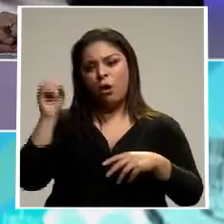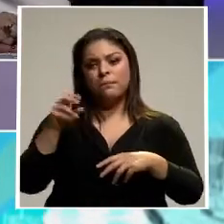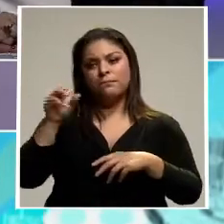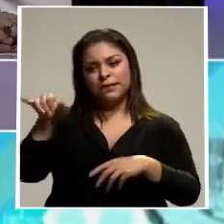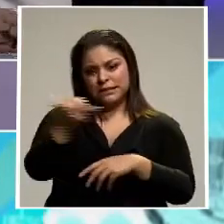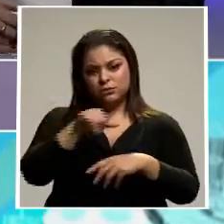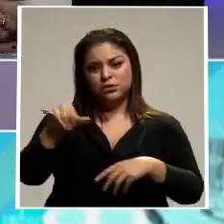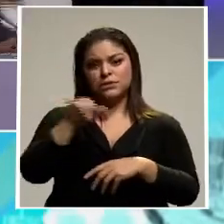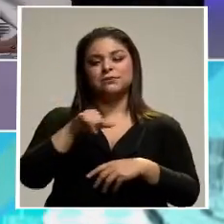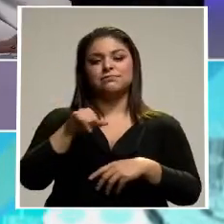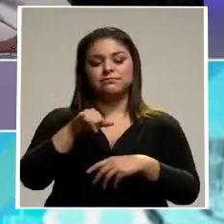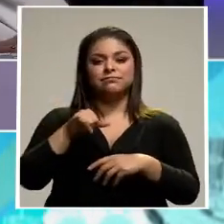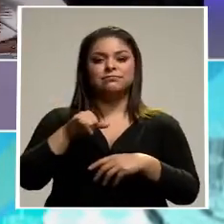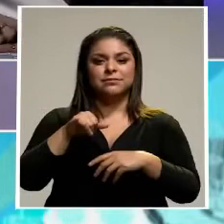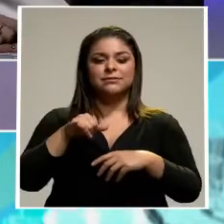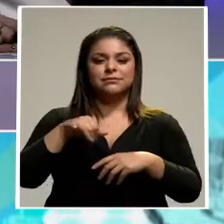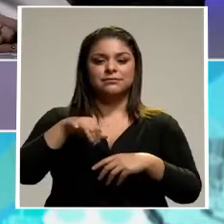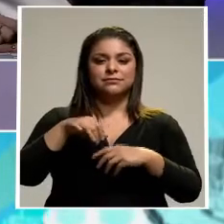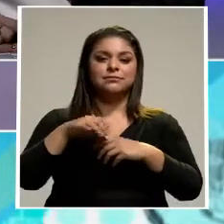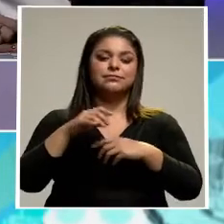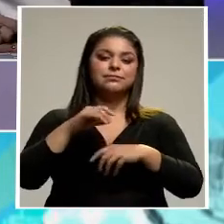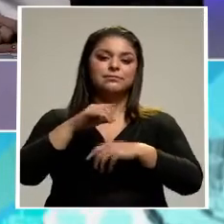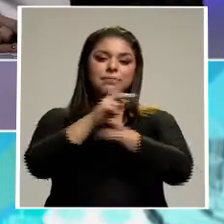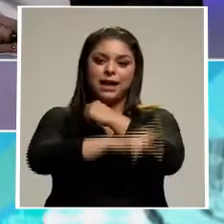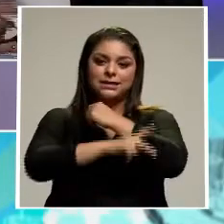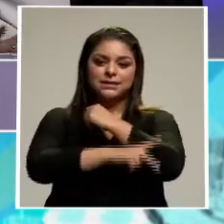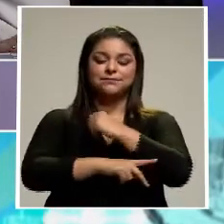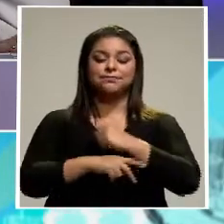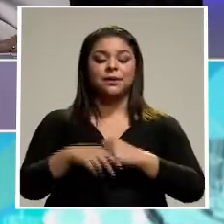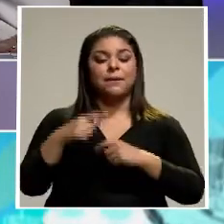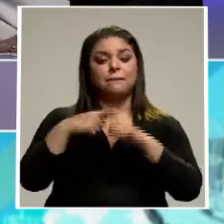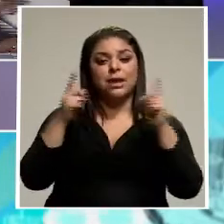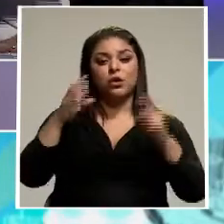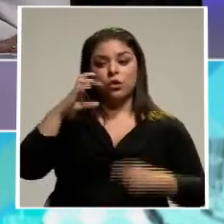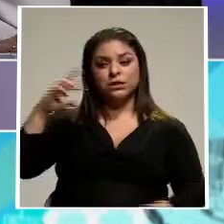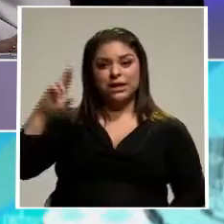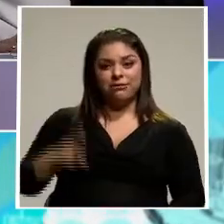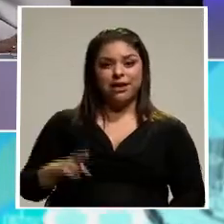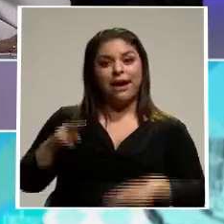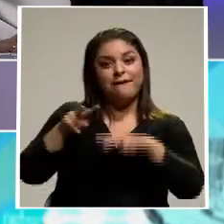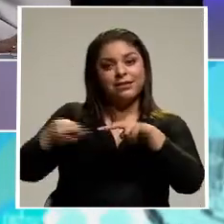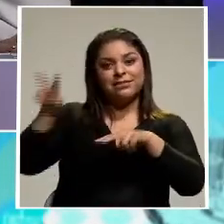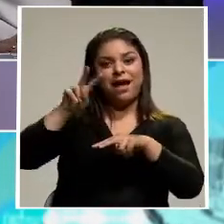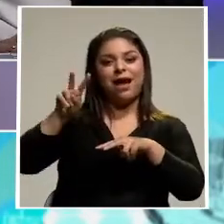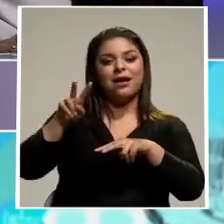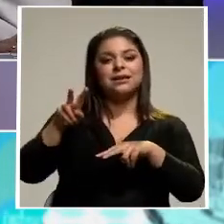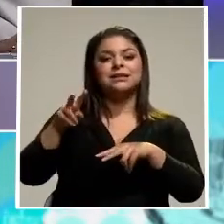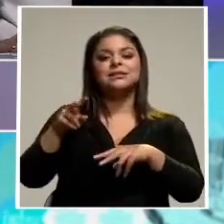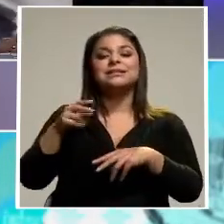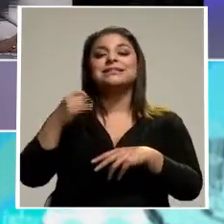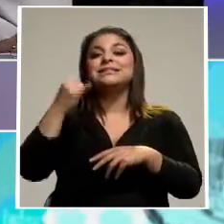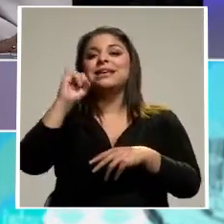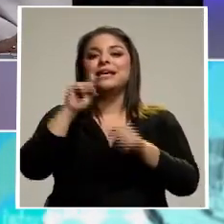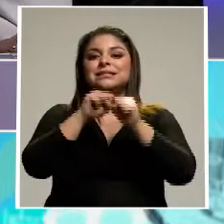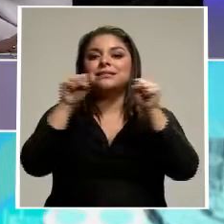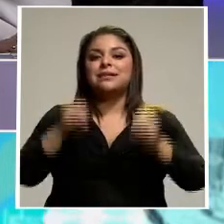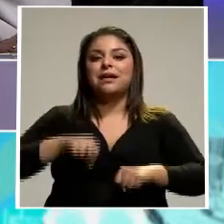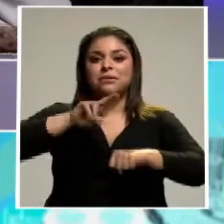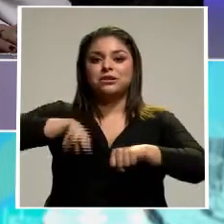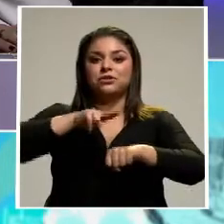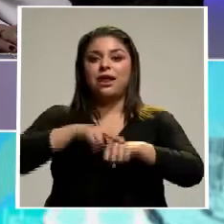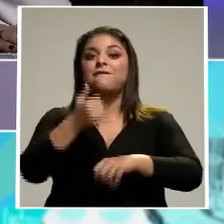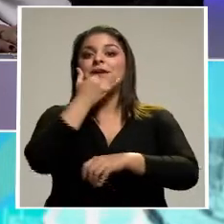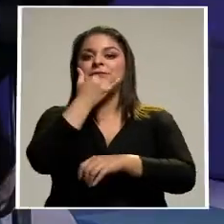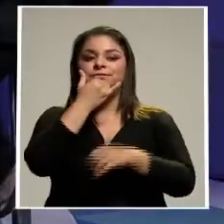mismos. Y la ventaja del sistema que tiene Costa Rica es que si el sistema nacional falla, todavía existe